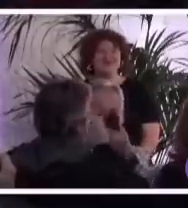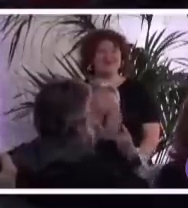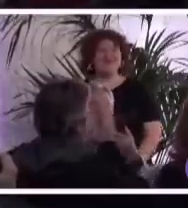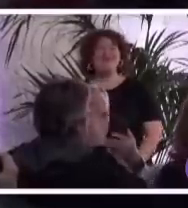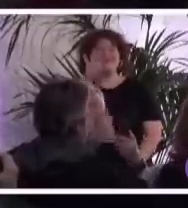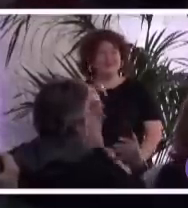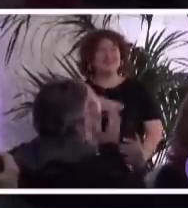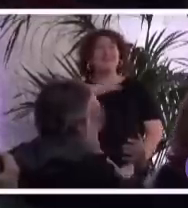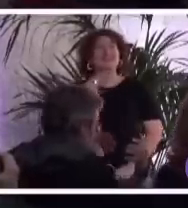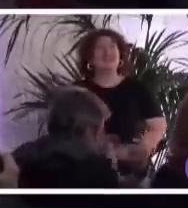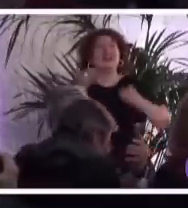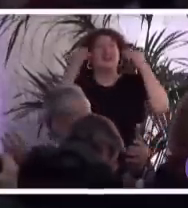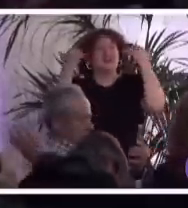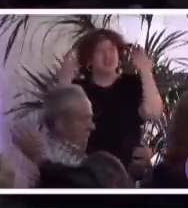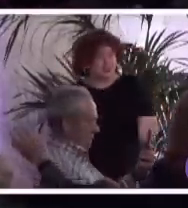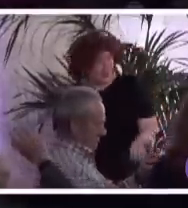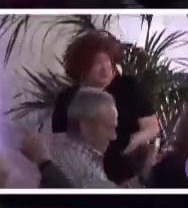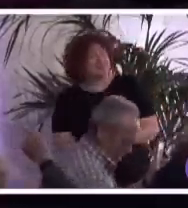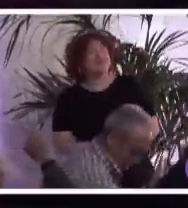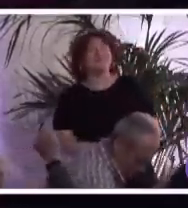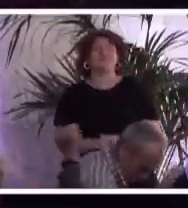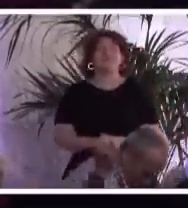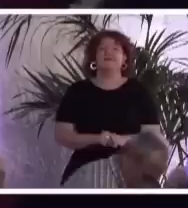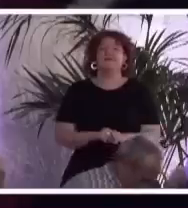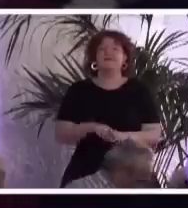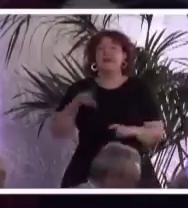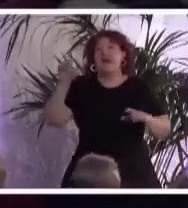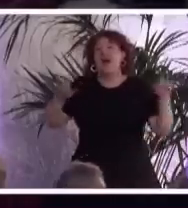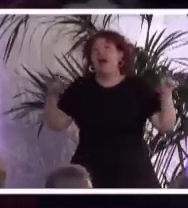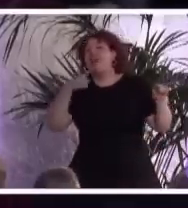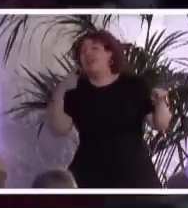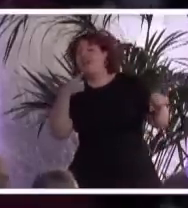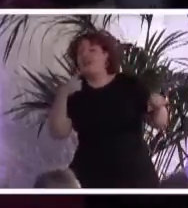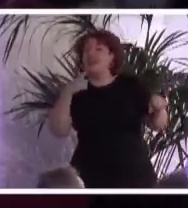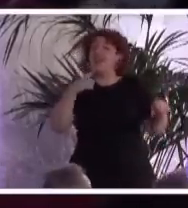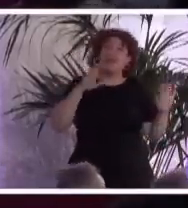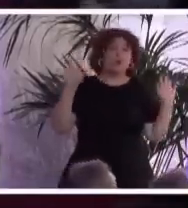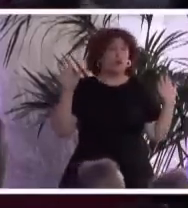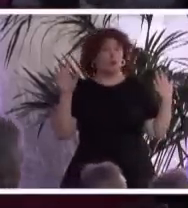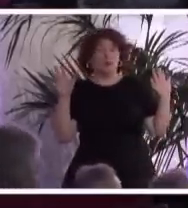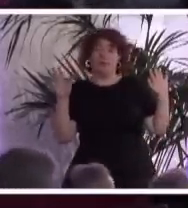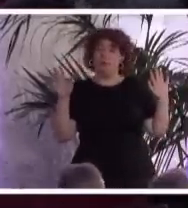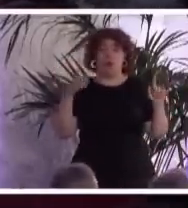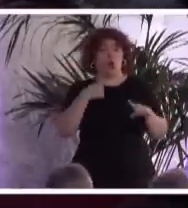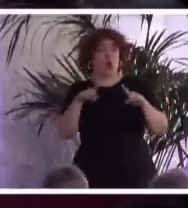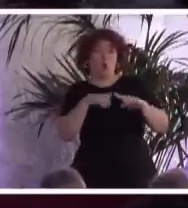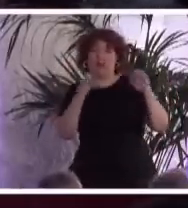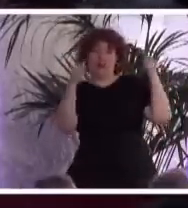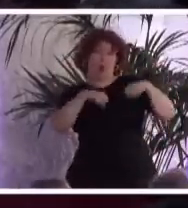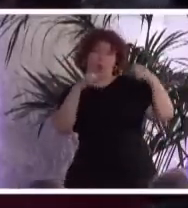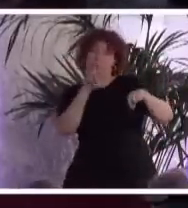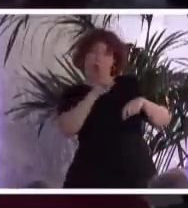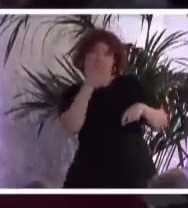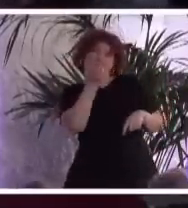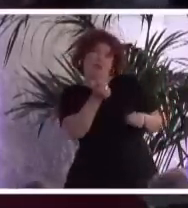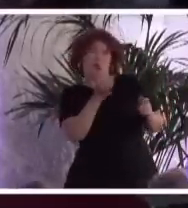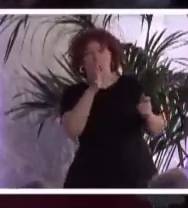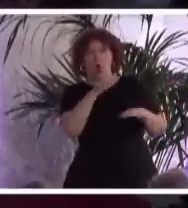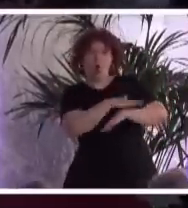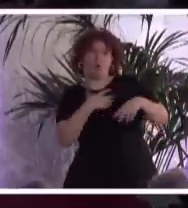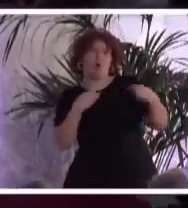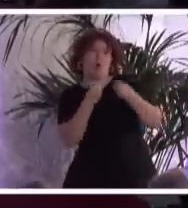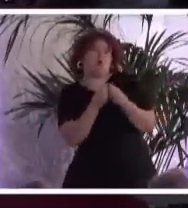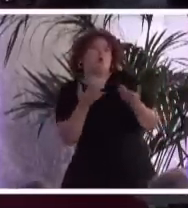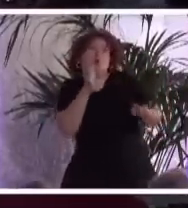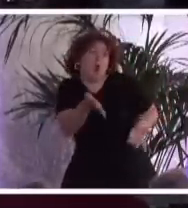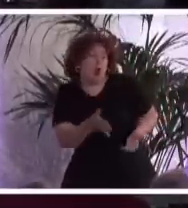Y entonces hay quien dice y si no estáis de acuerdo en tantas cosas con el psoe porque gobernáis